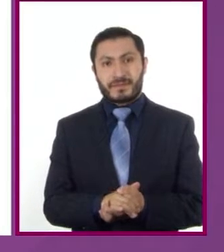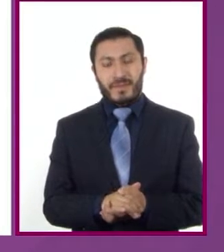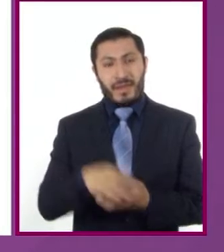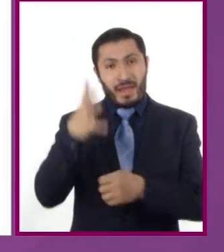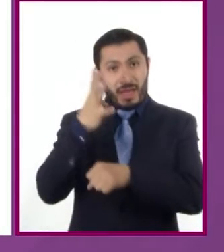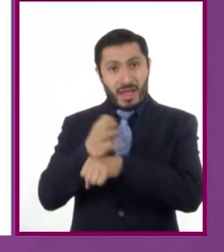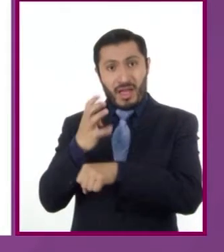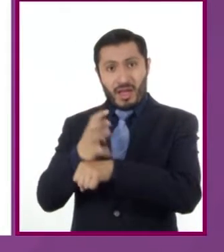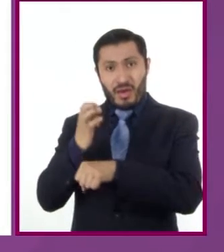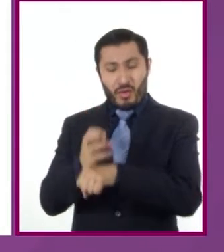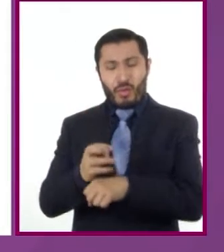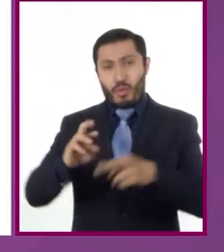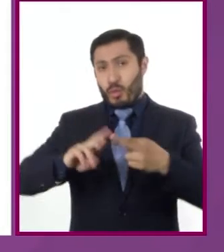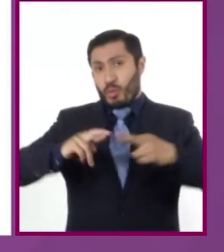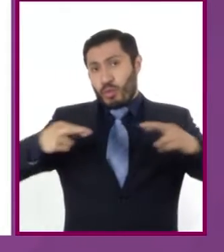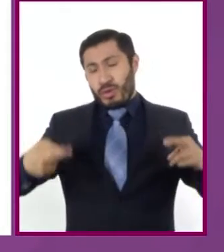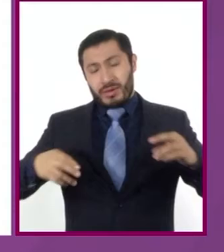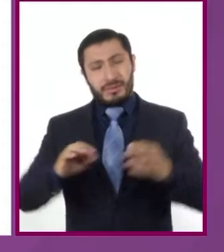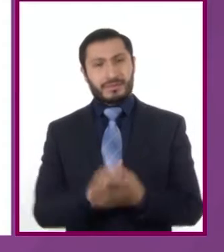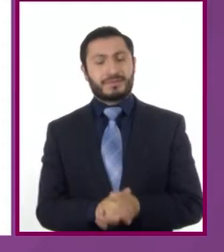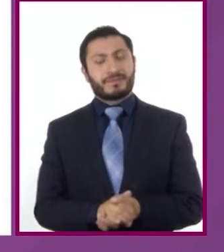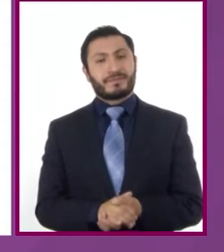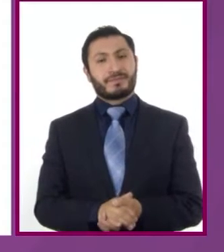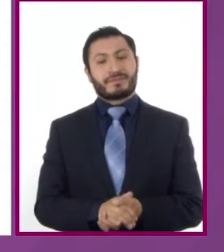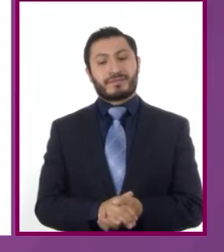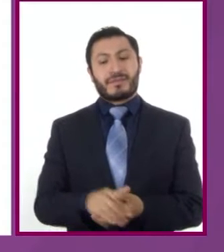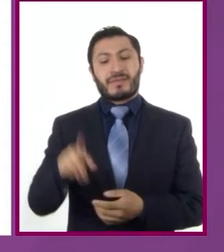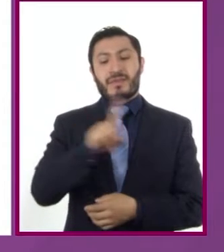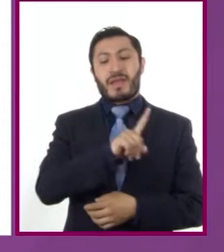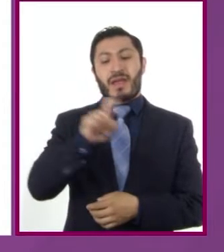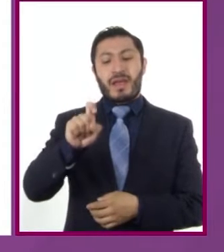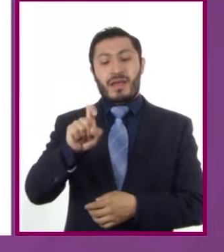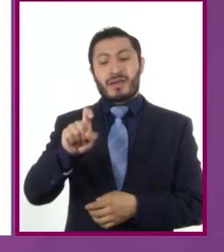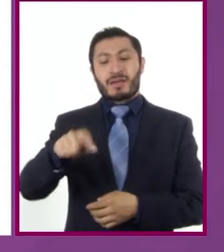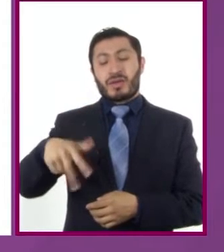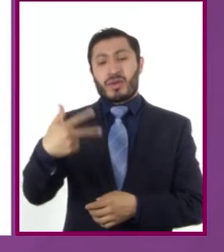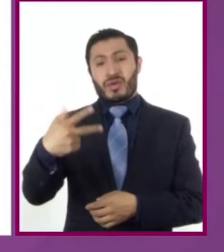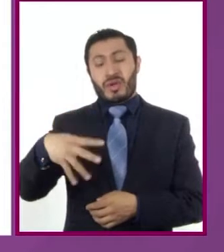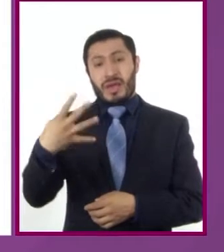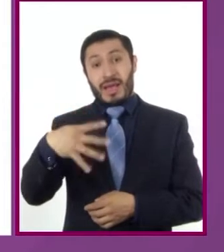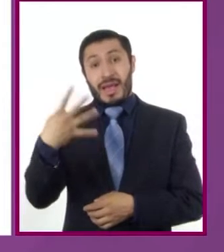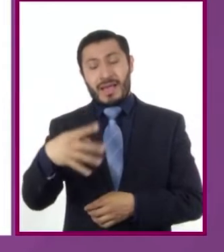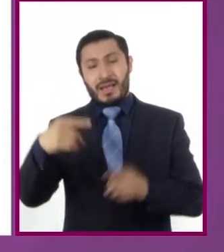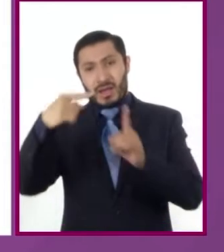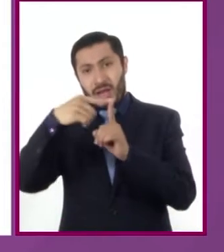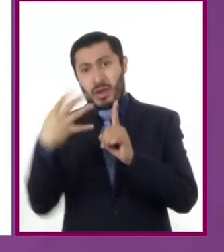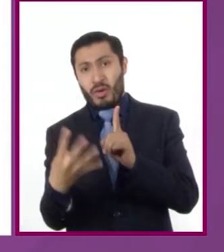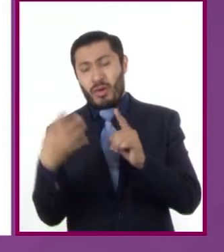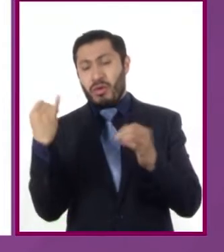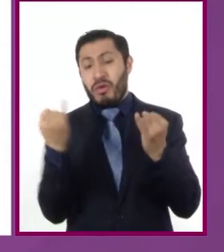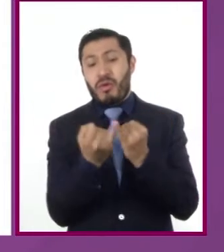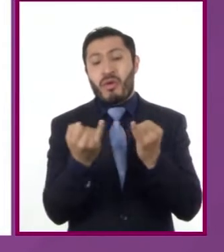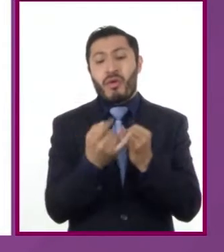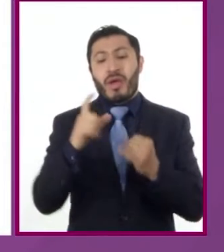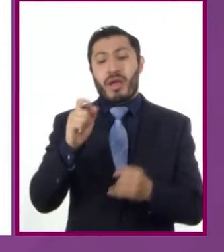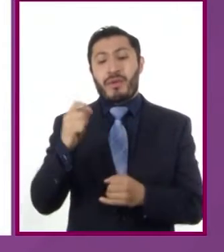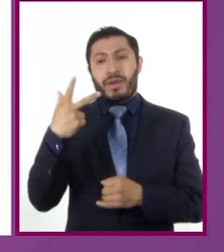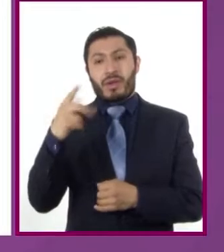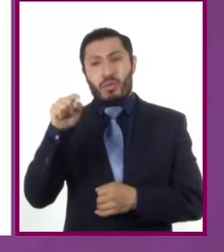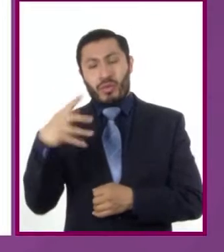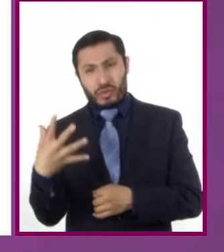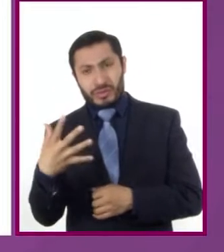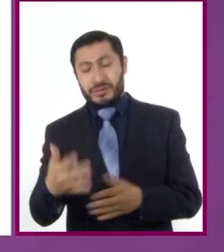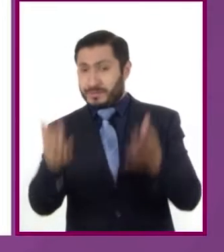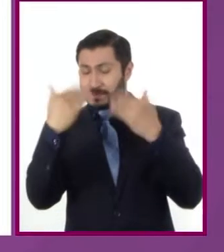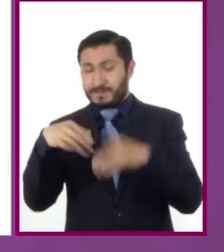Para la cuarta razón o relación, tenemos 114 entre 4, igual a 28.5. Para la quinta